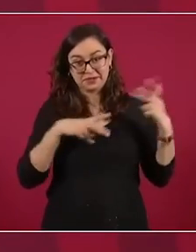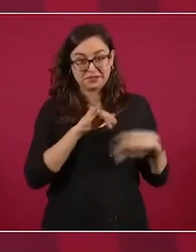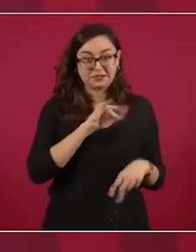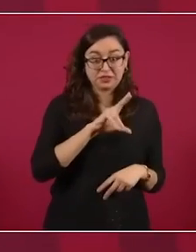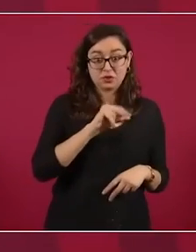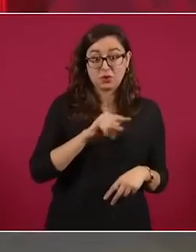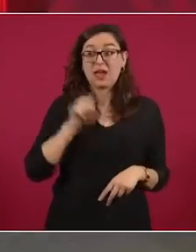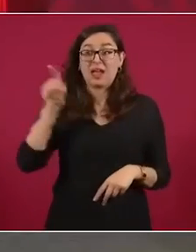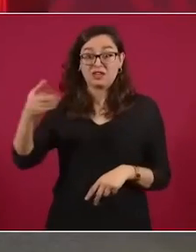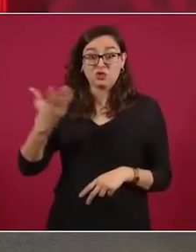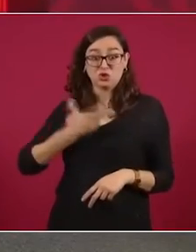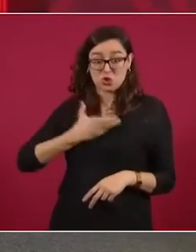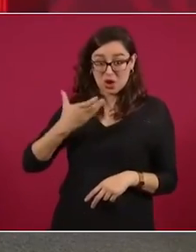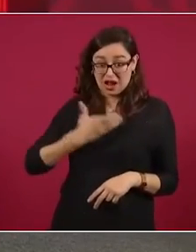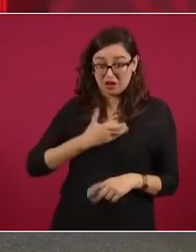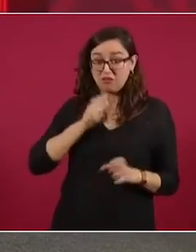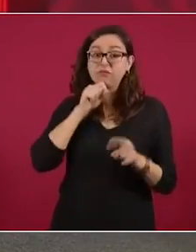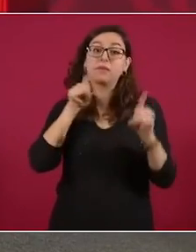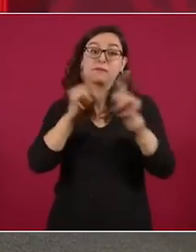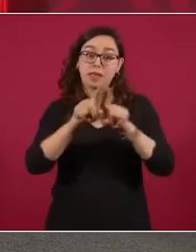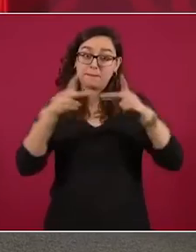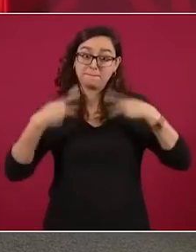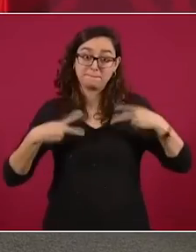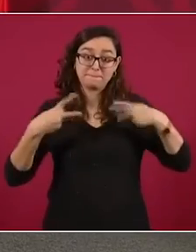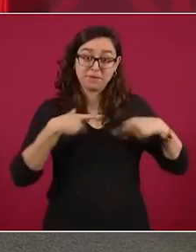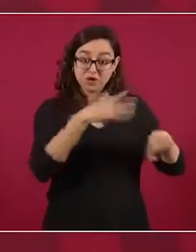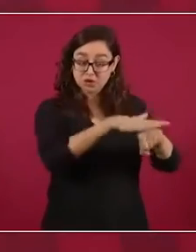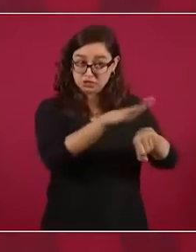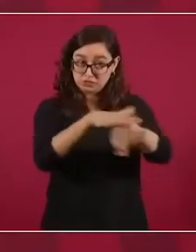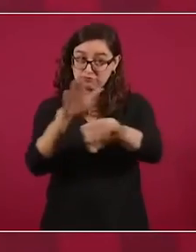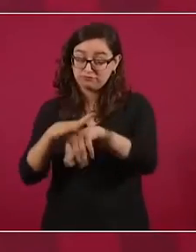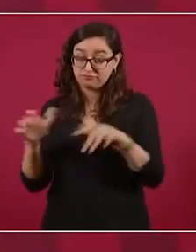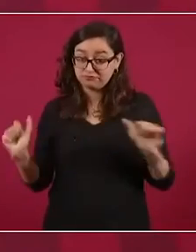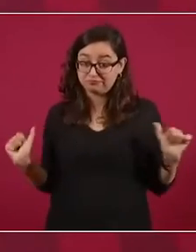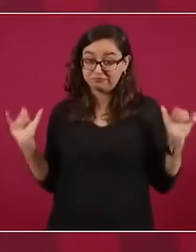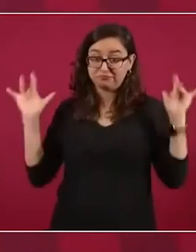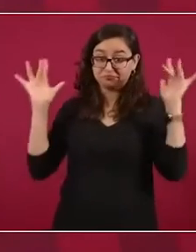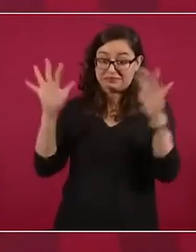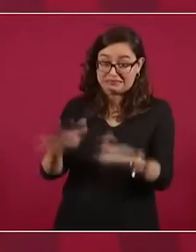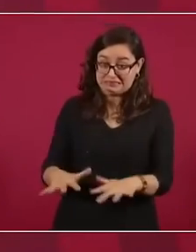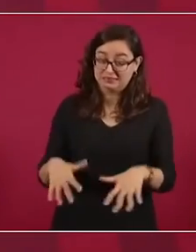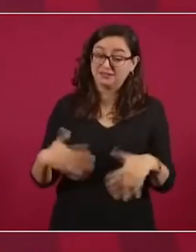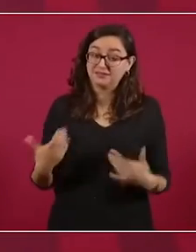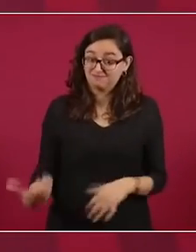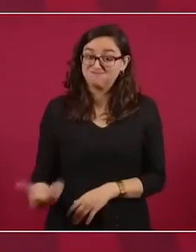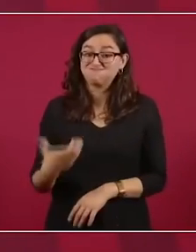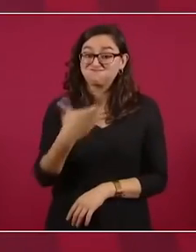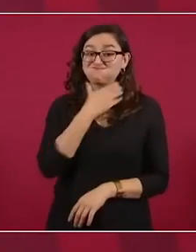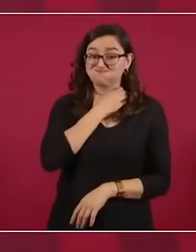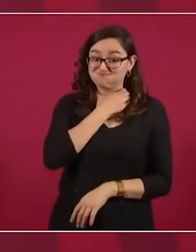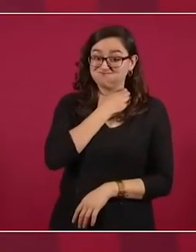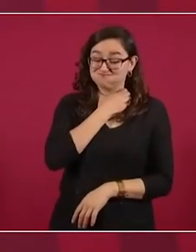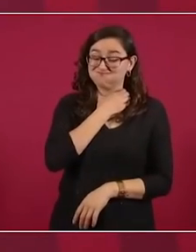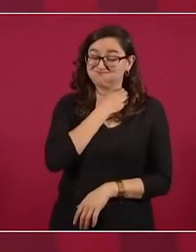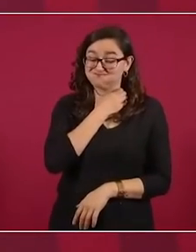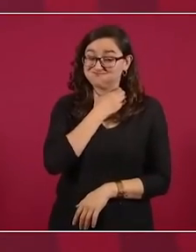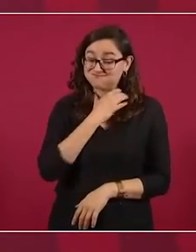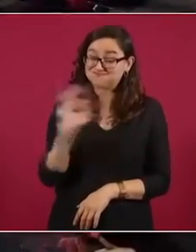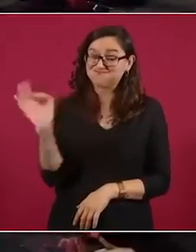muchos, porque llevamos 2 años con gritos virtuales.